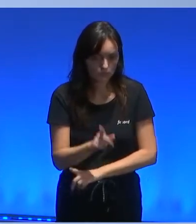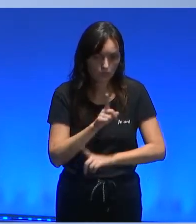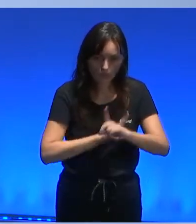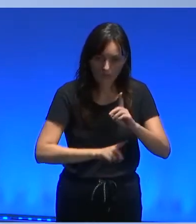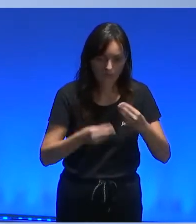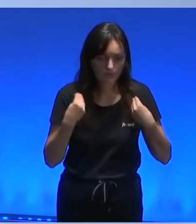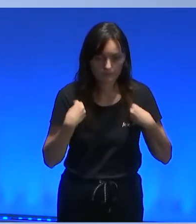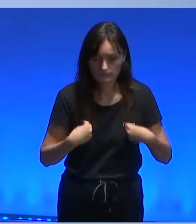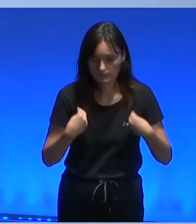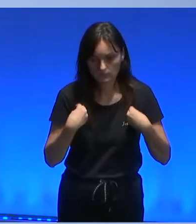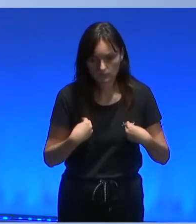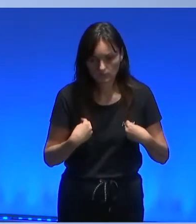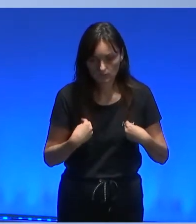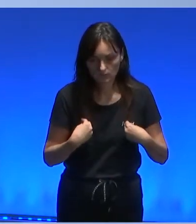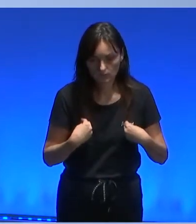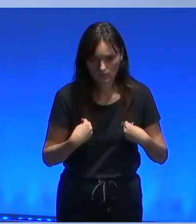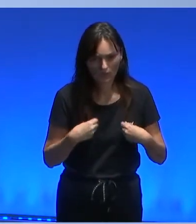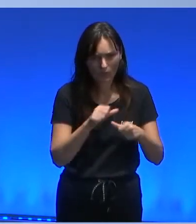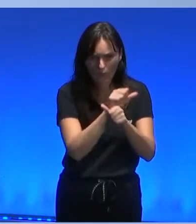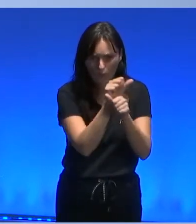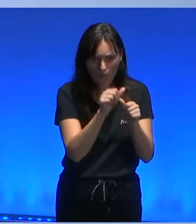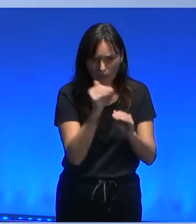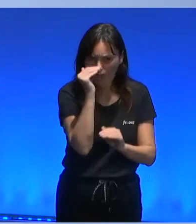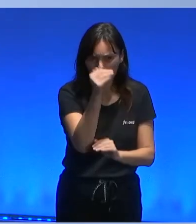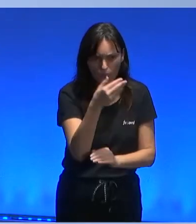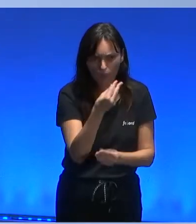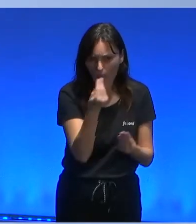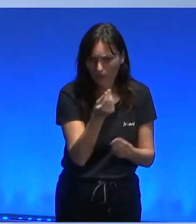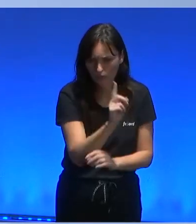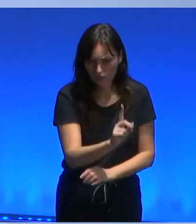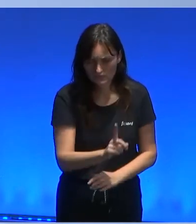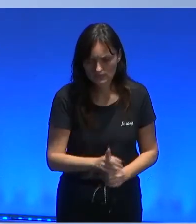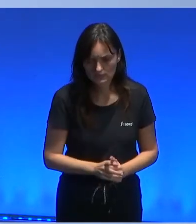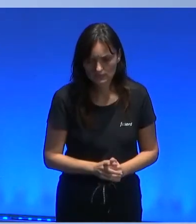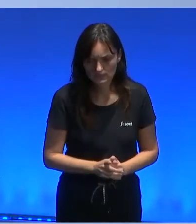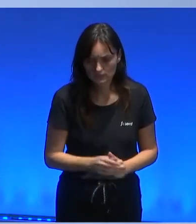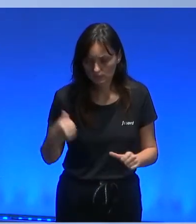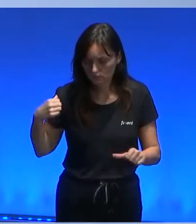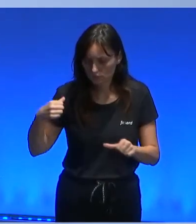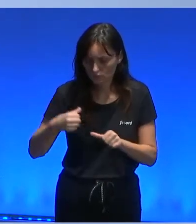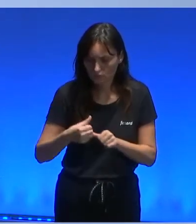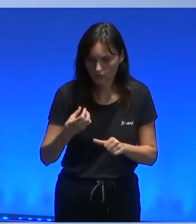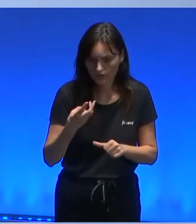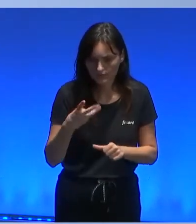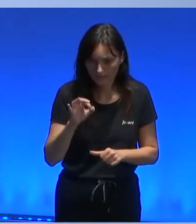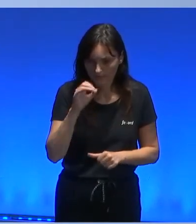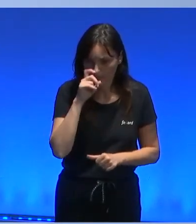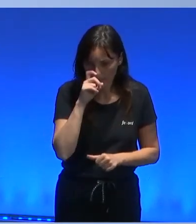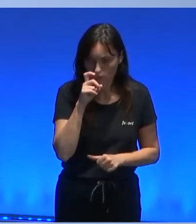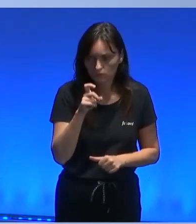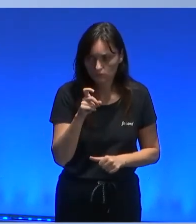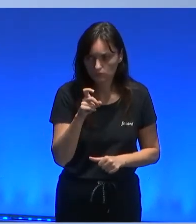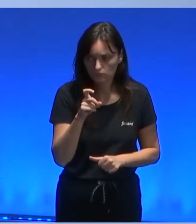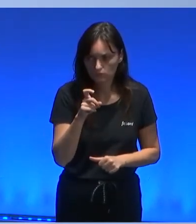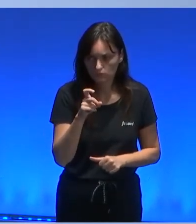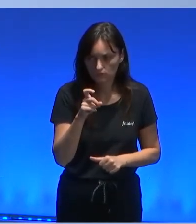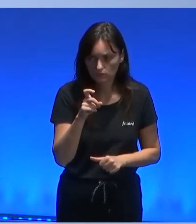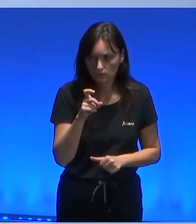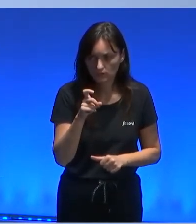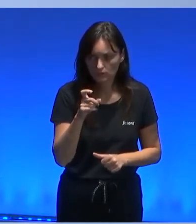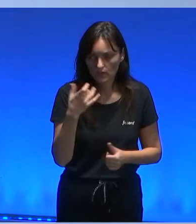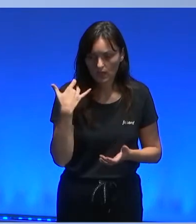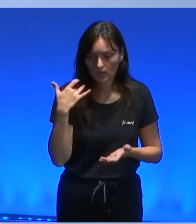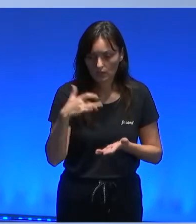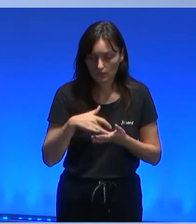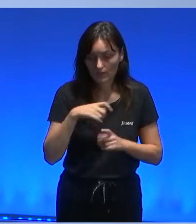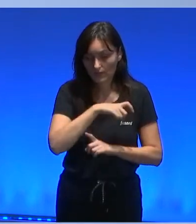que no creo que sean los mejores. Por lo cual, en estos 30 años, como veis, estamos celebrando